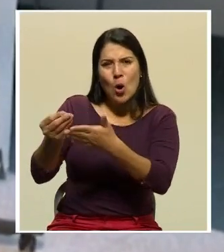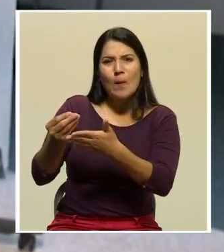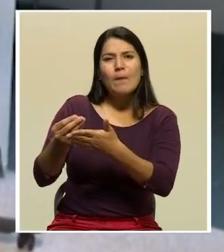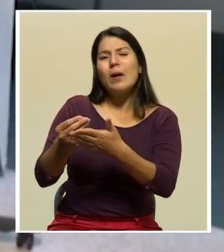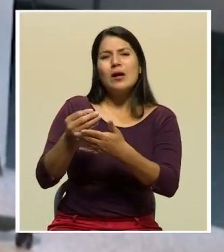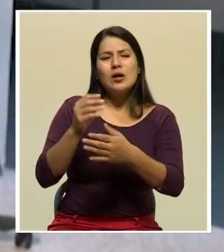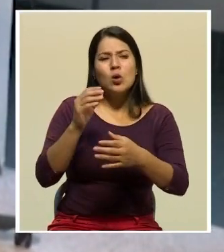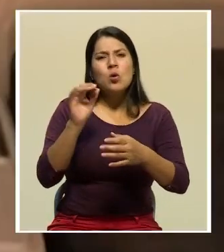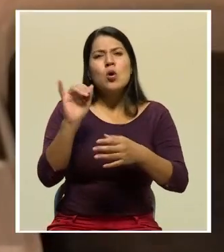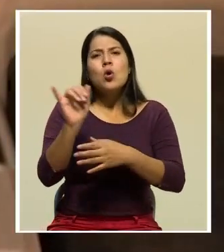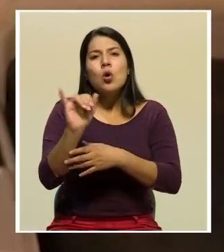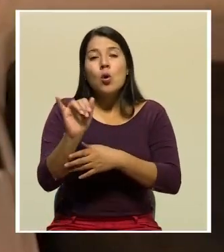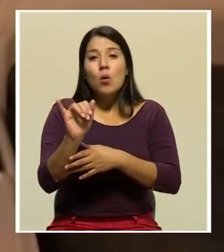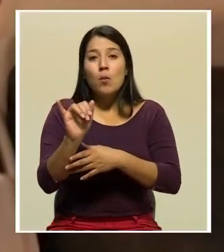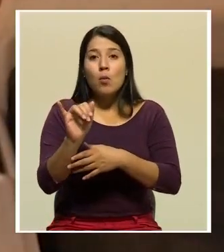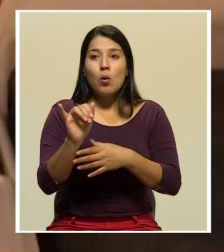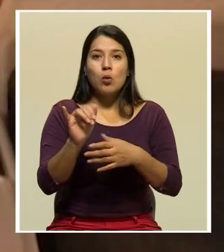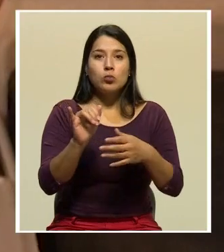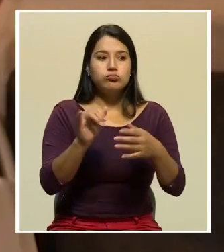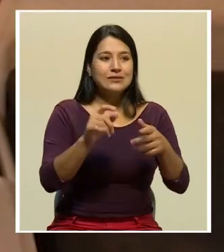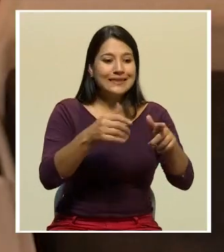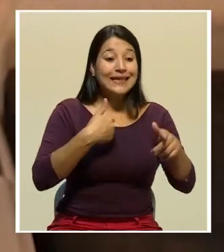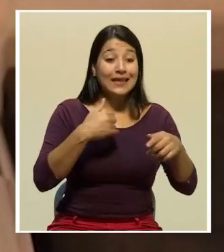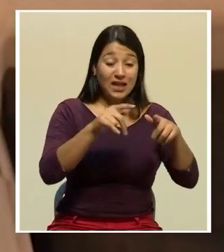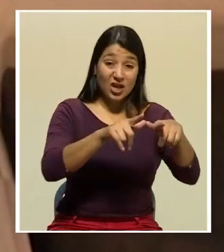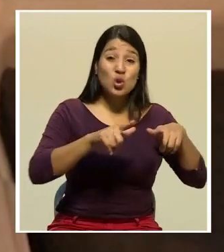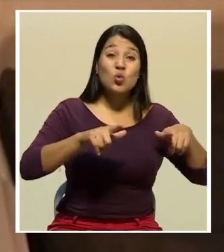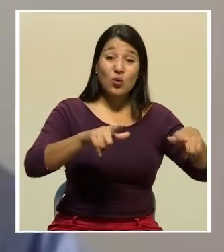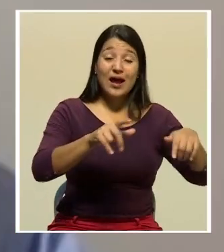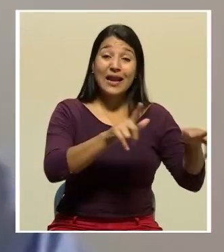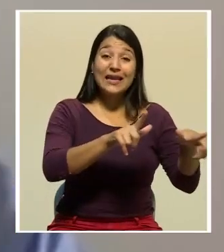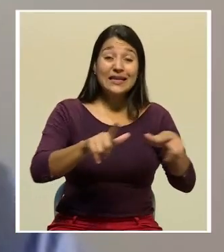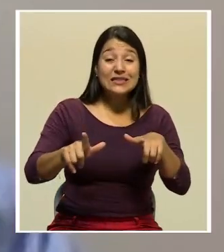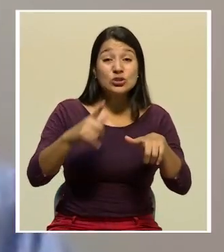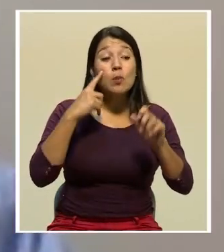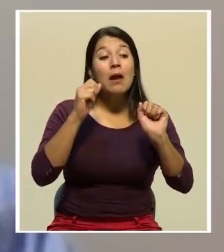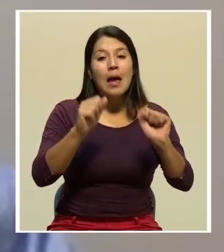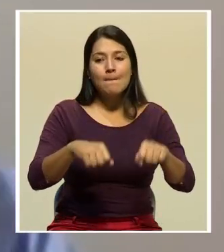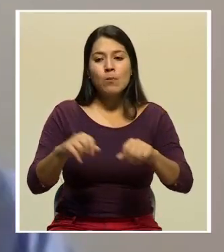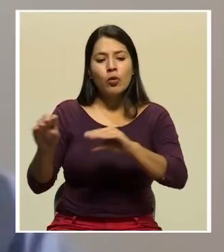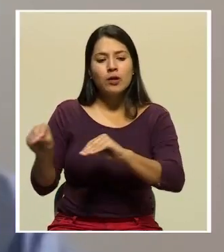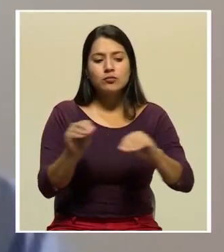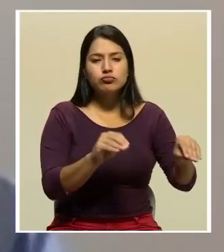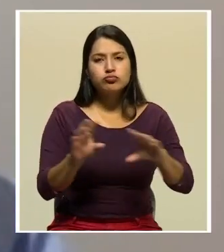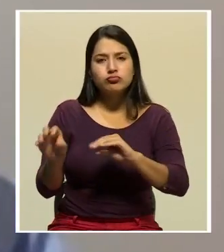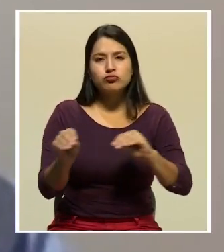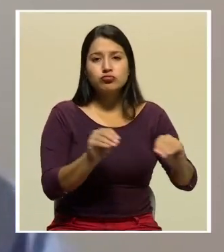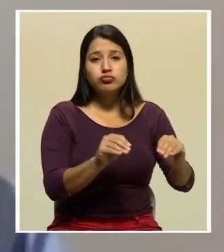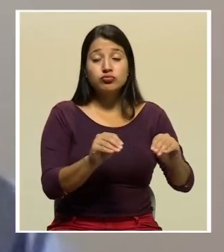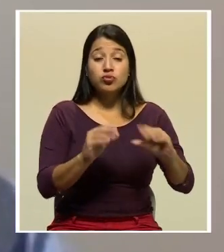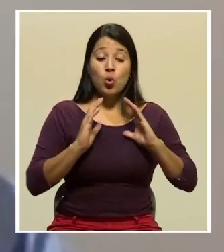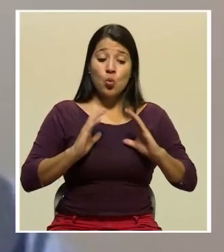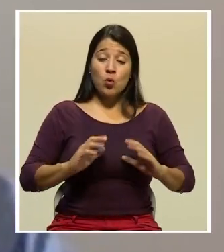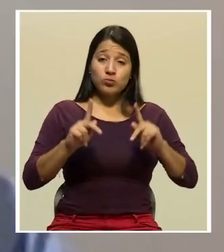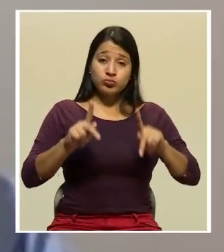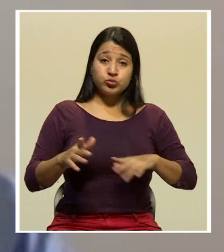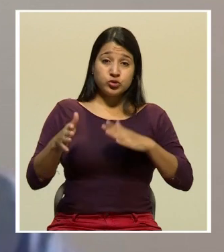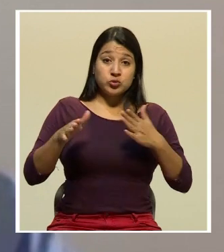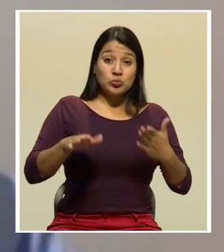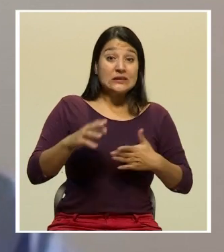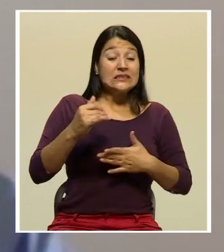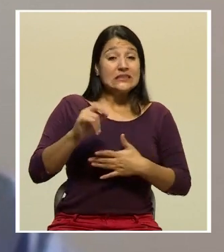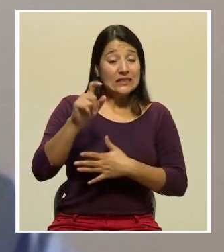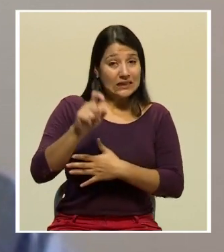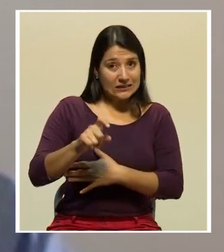espacios para almacenar cuerpos en caso de que se dé esta situación. A partir del mes de marzo, con la adquisición del contenedor y todos